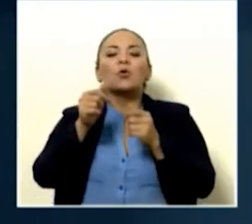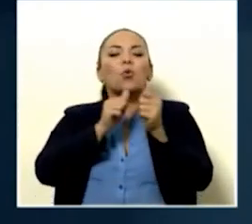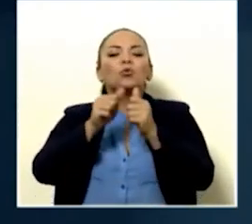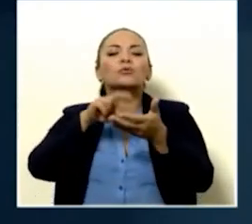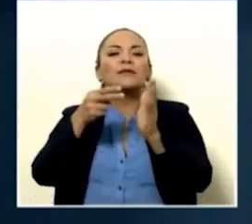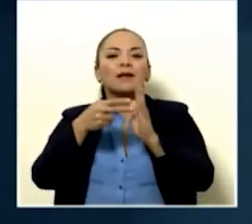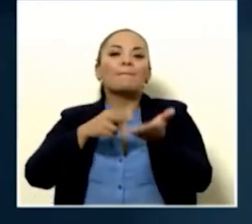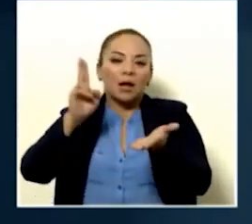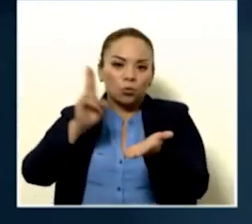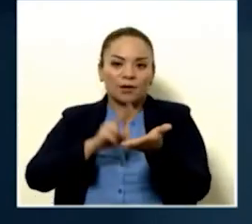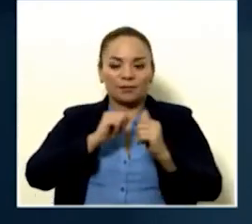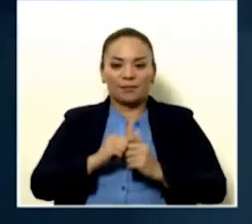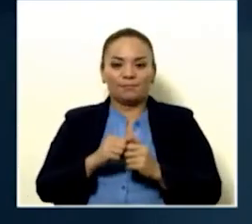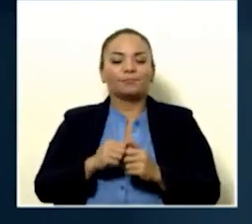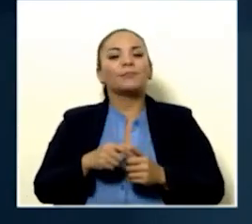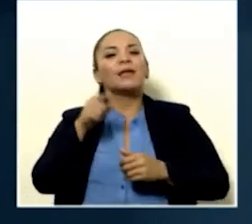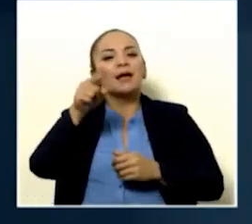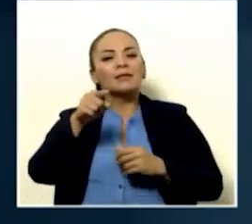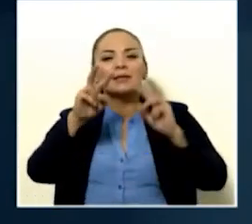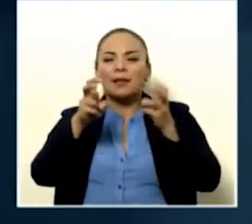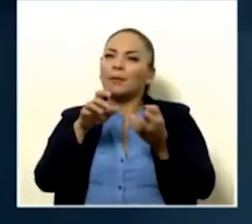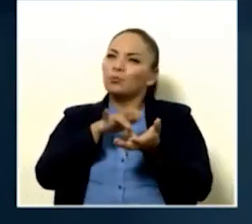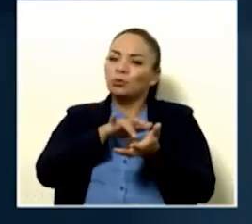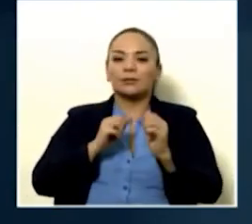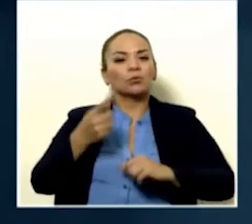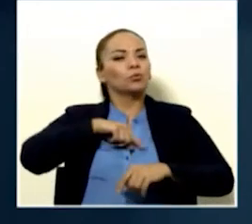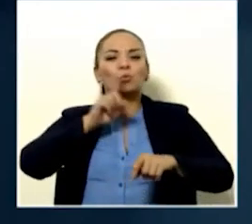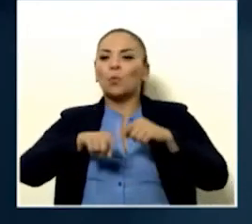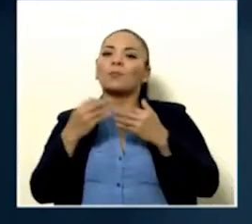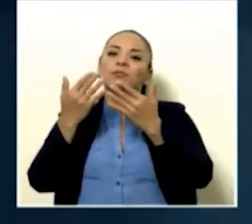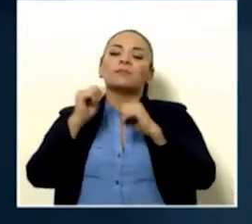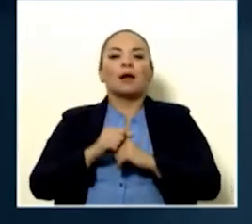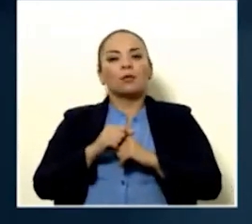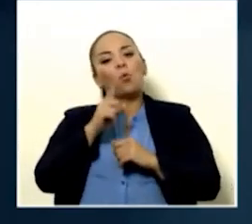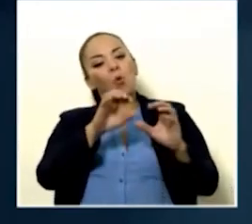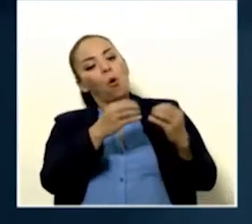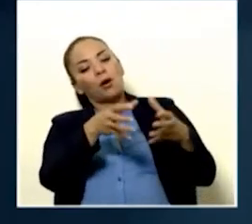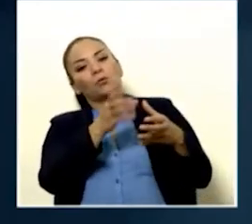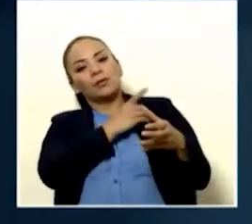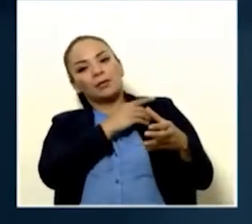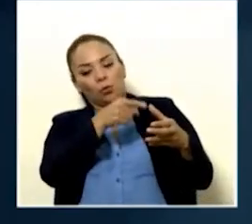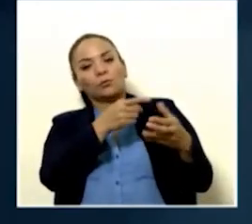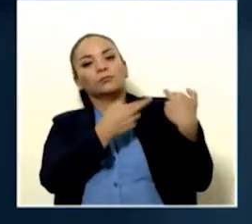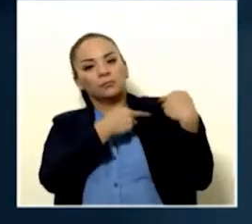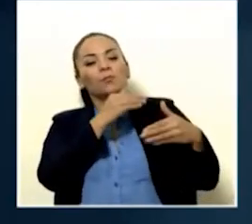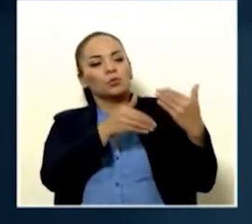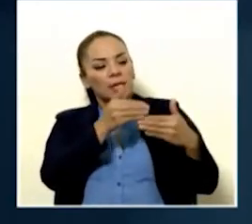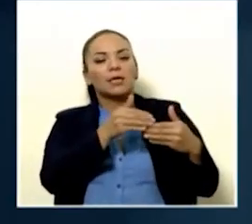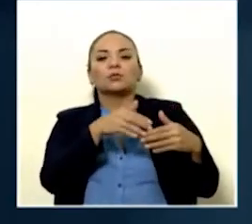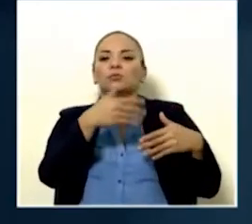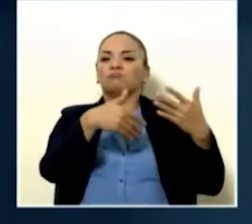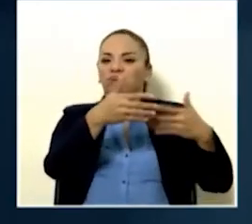más sensibles. No podemos esperar a que un órgano director que lleva procesos, trámites